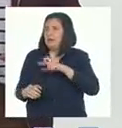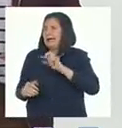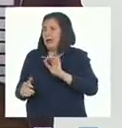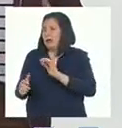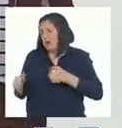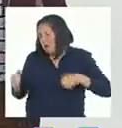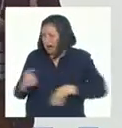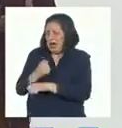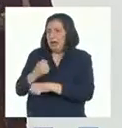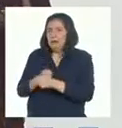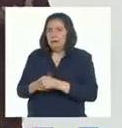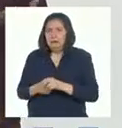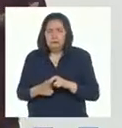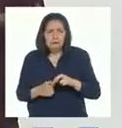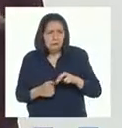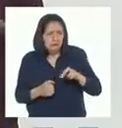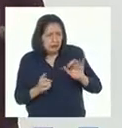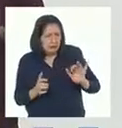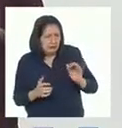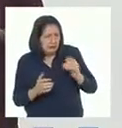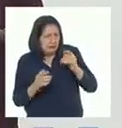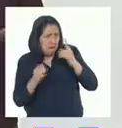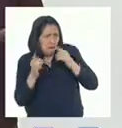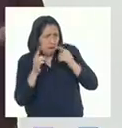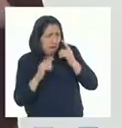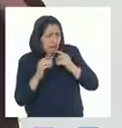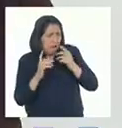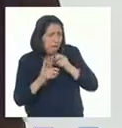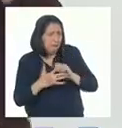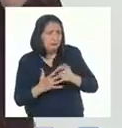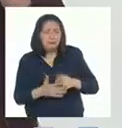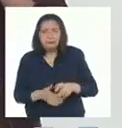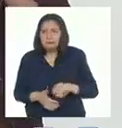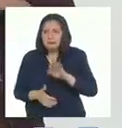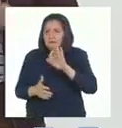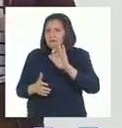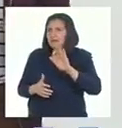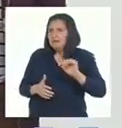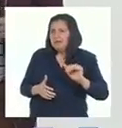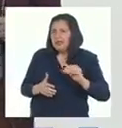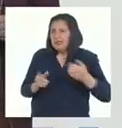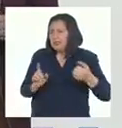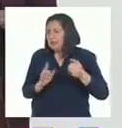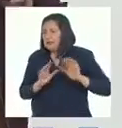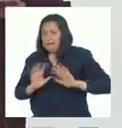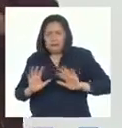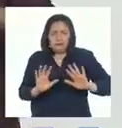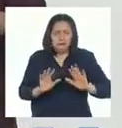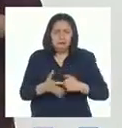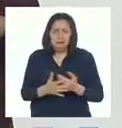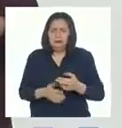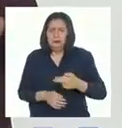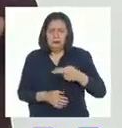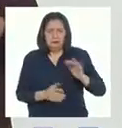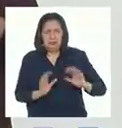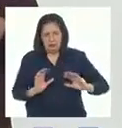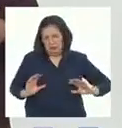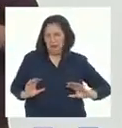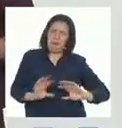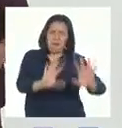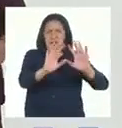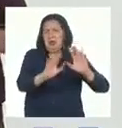Yunque. Paco se pone a llorar. Fariña lo defiende y Humberto le da un fuerte